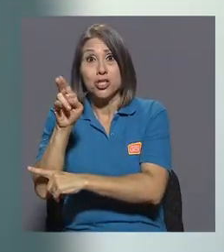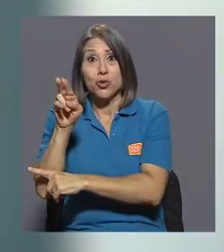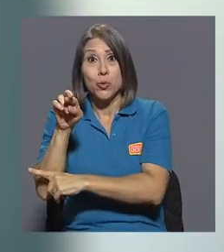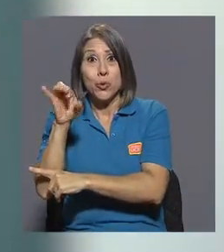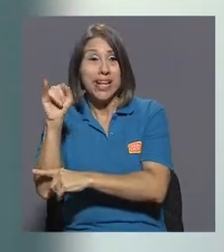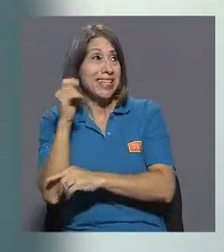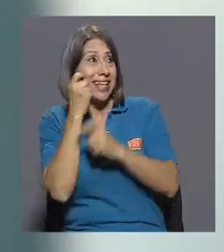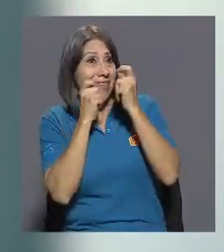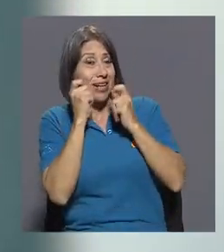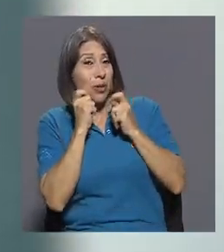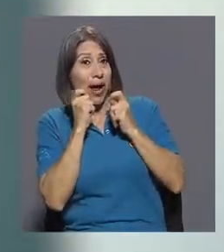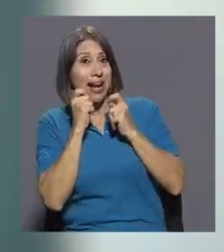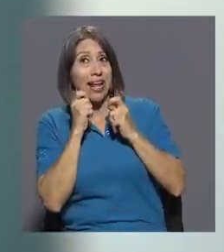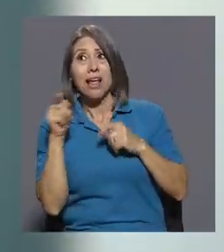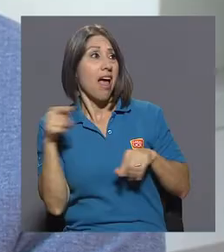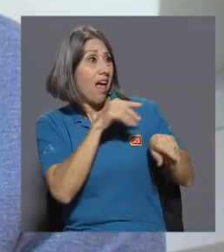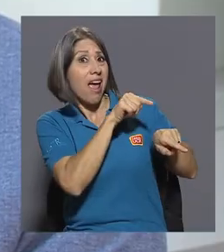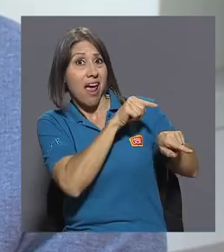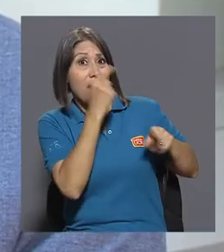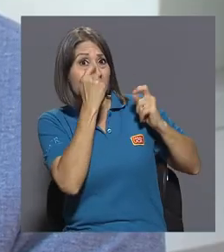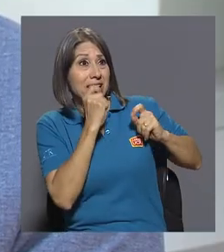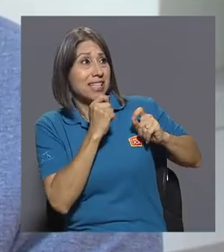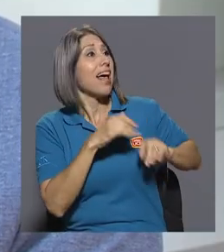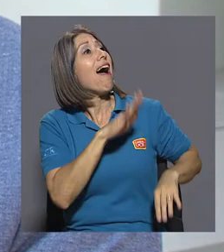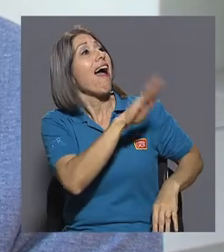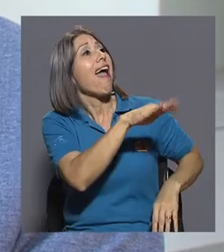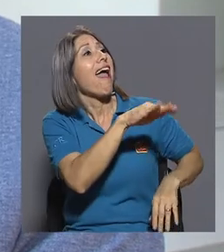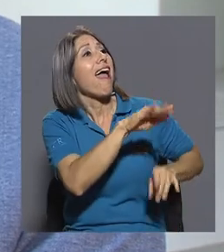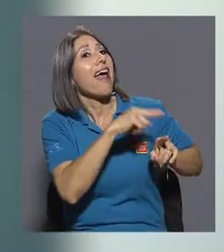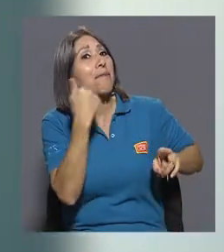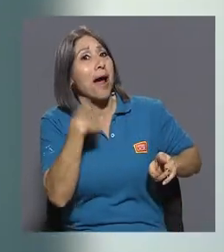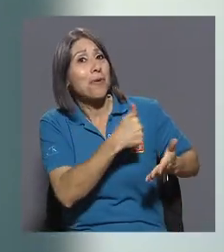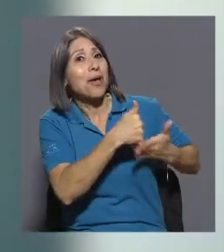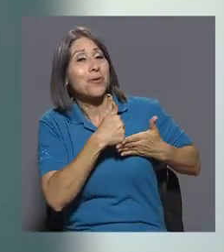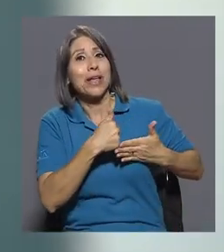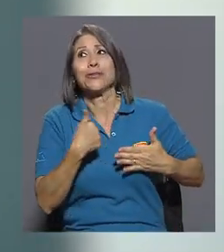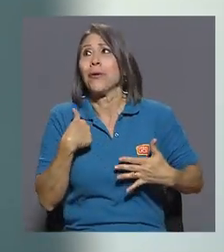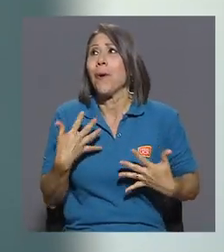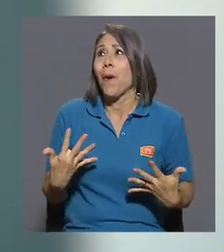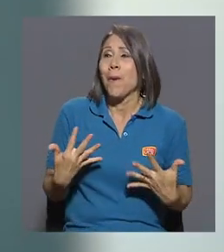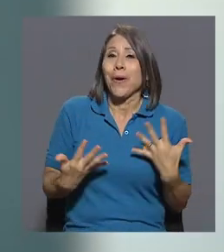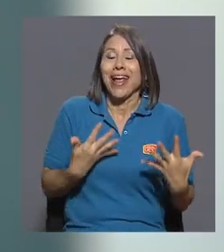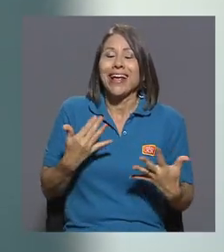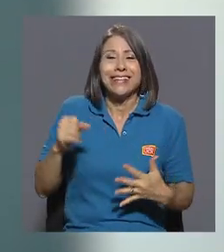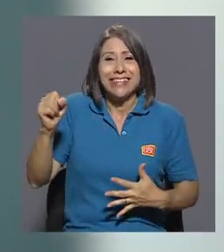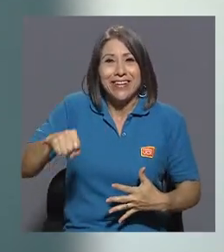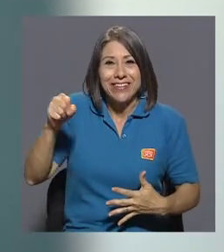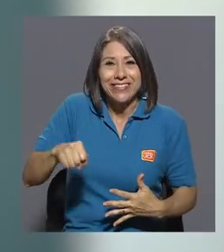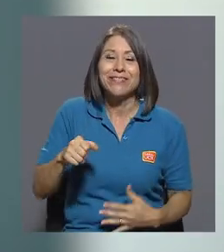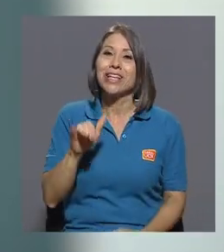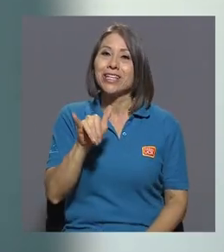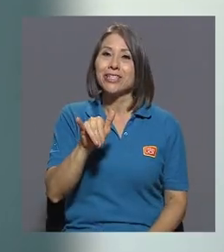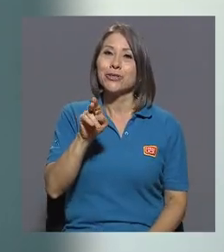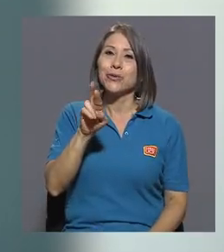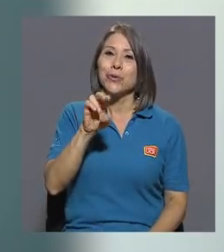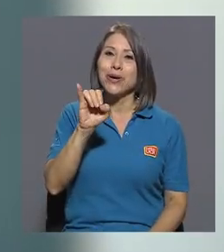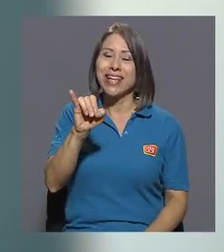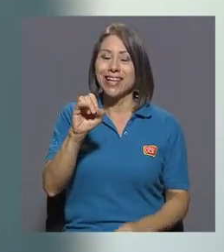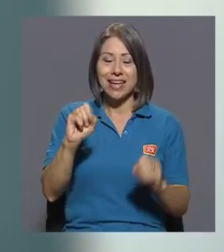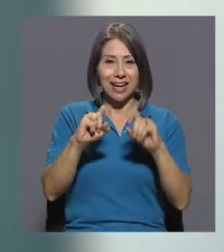¿me ayudas? Y yo... Hermano. ¿Cómo qué? Yo, por supuesto. Entonces, sí, Yuri fue increíble. Jennifer López